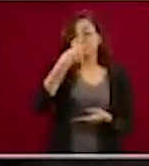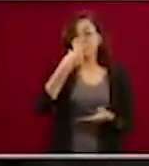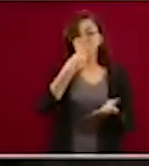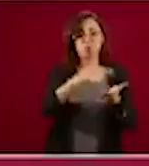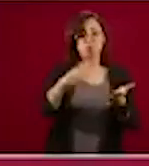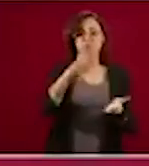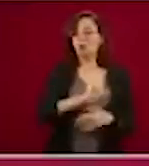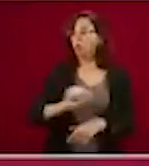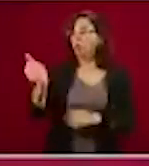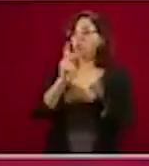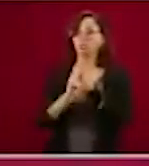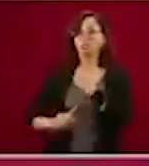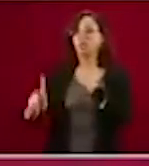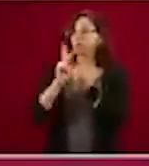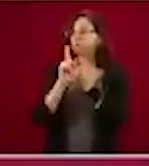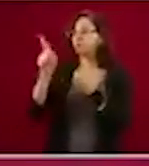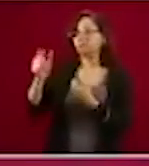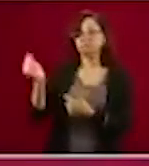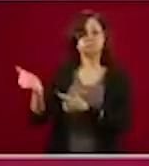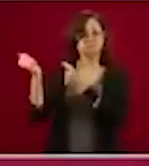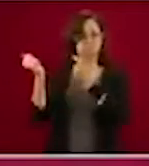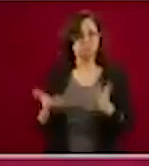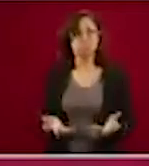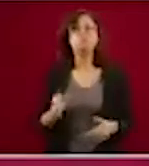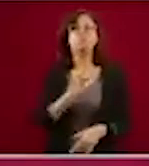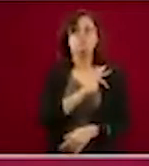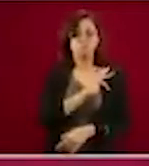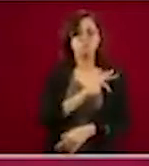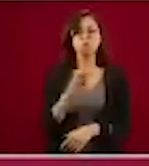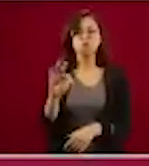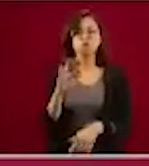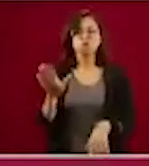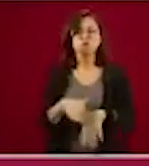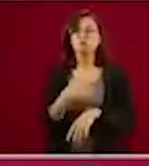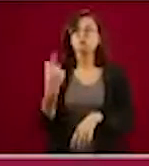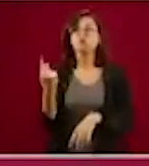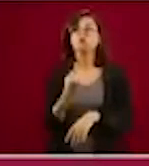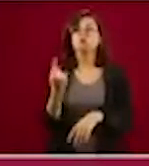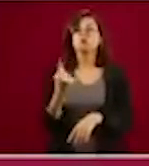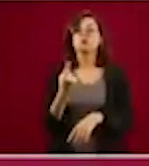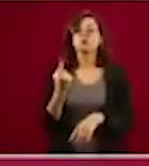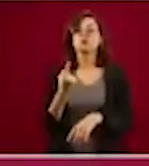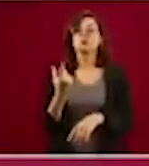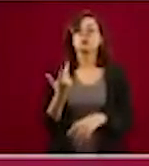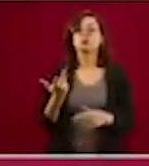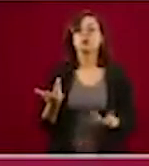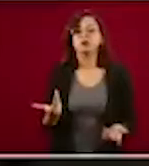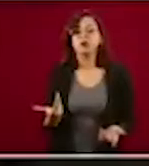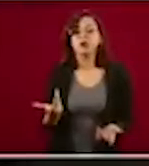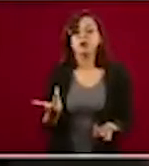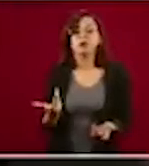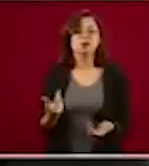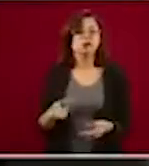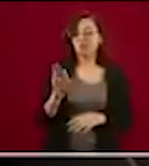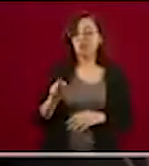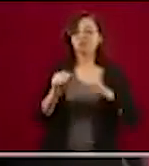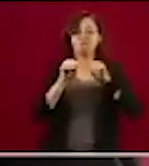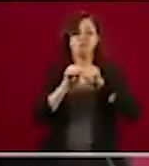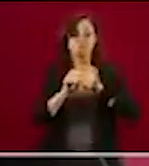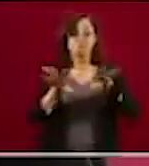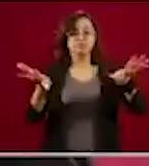aseguró que con esta medida se evitará que haya chantajes por parte de empresas que tenían el control del abasto de fármacos